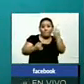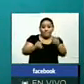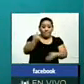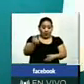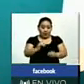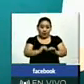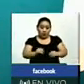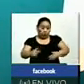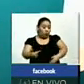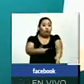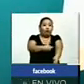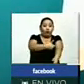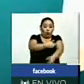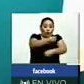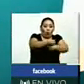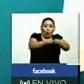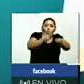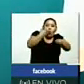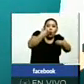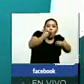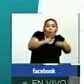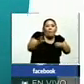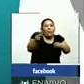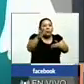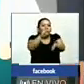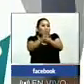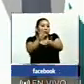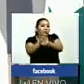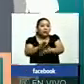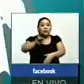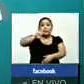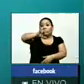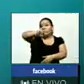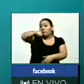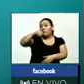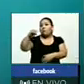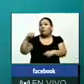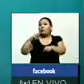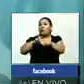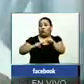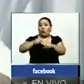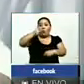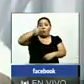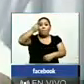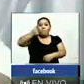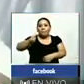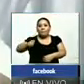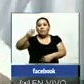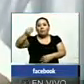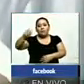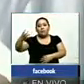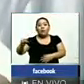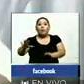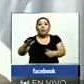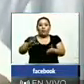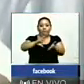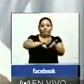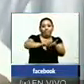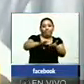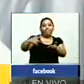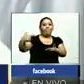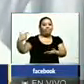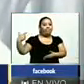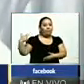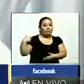la unidad de cuidados intensivos genera un gasto aproximado de $5,000 diarios. La inversión en vacunas,